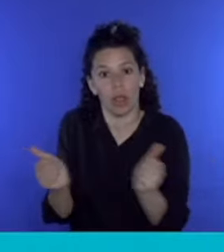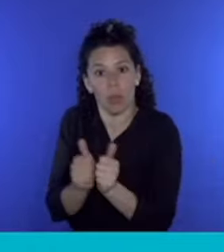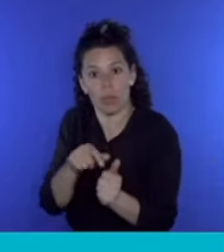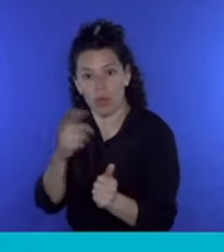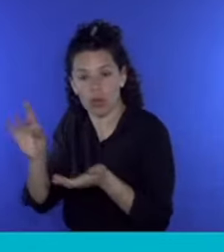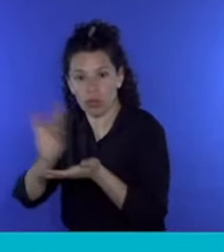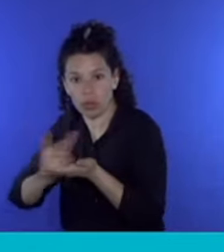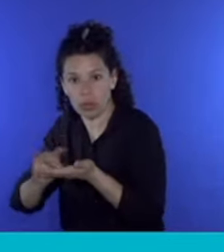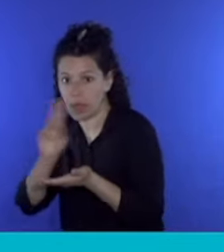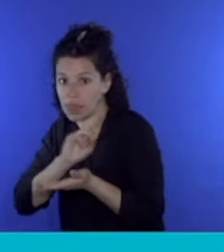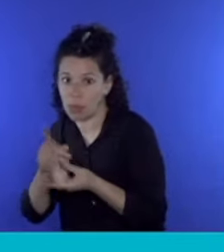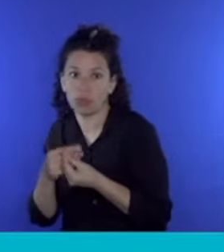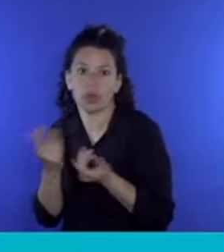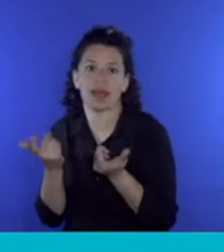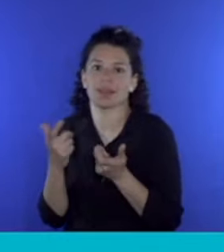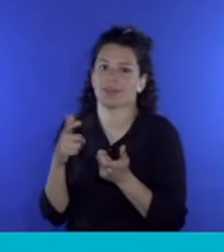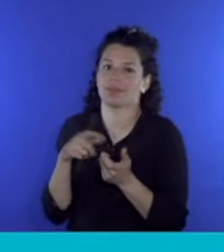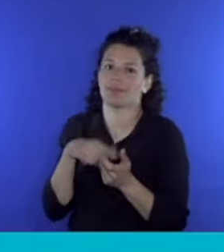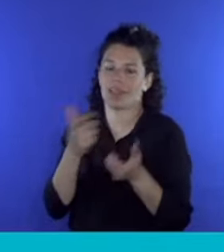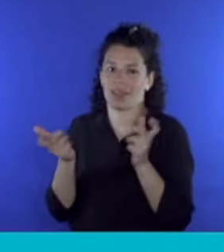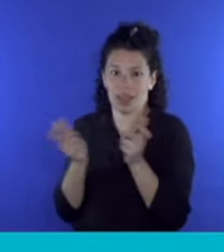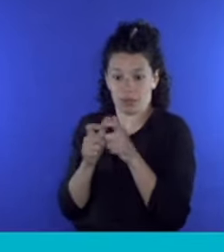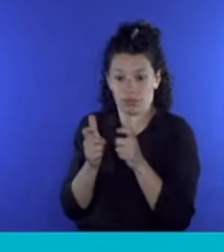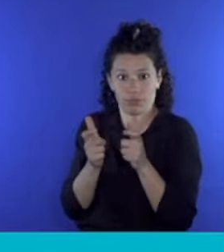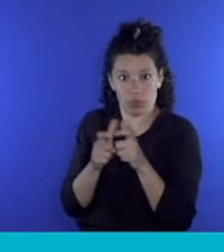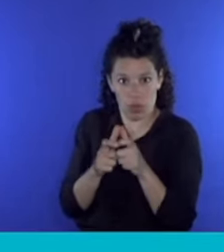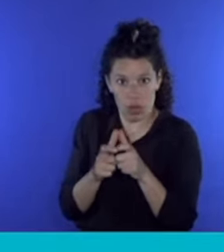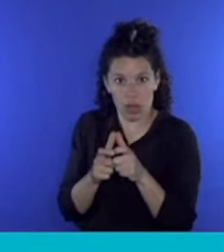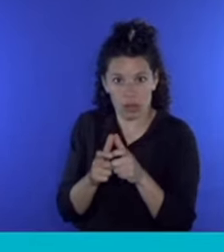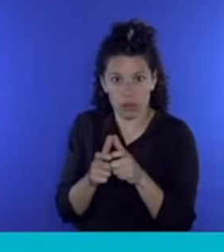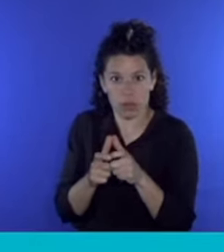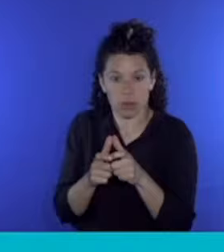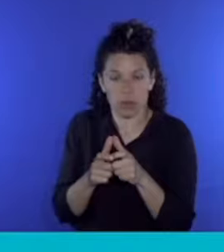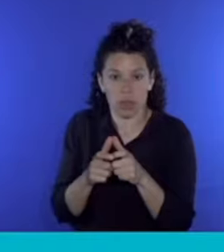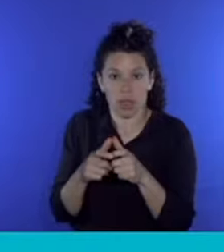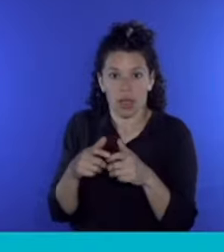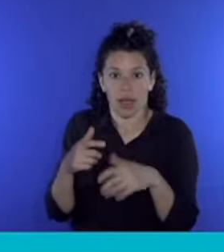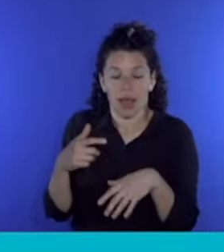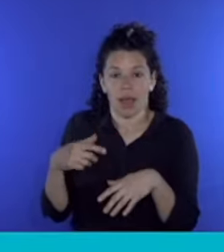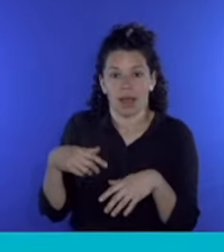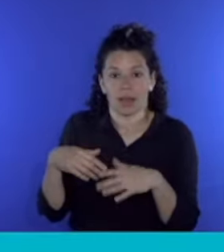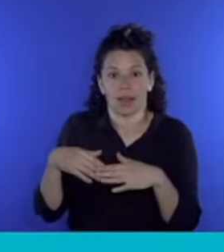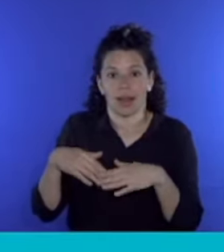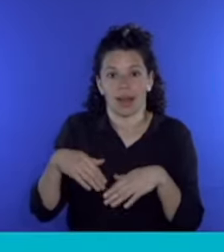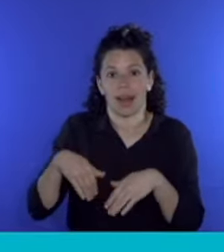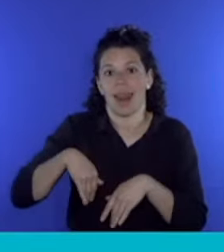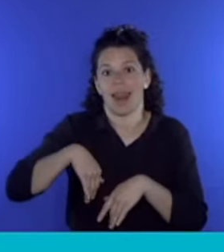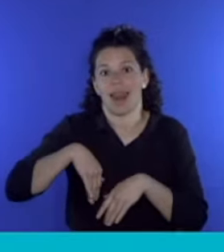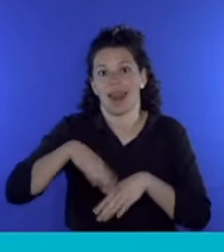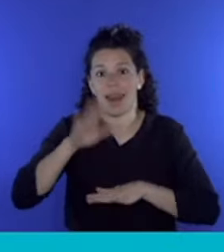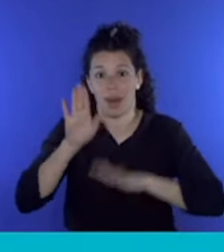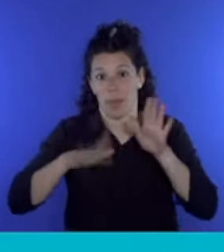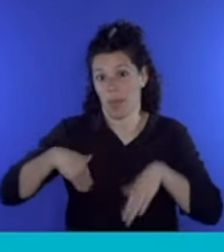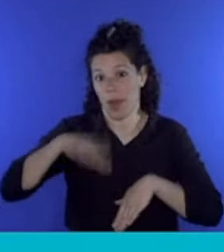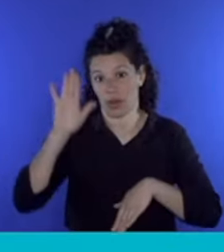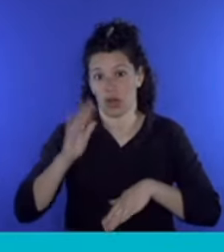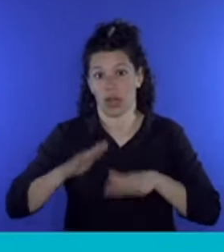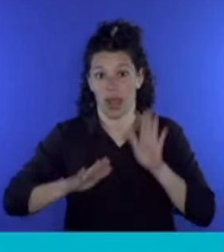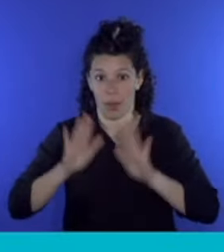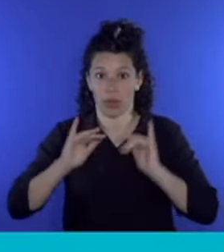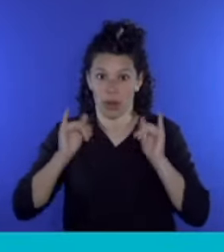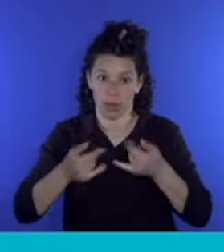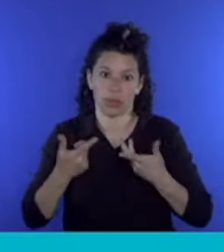comisiones lo hemos hemos tenido un despacho eh de de mayo y y que lo hemos construido